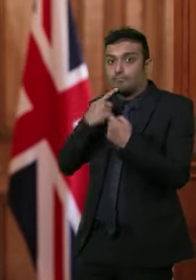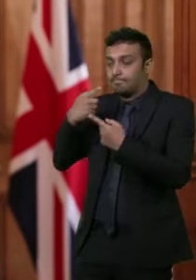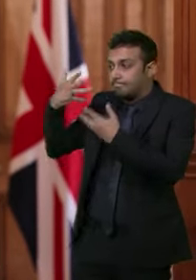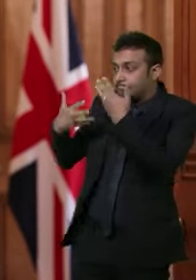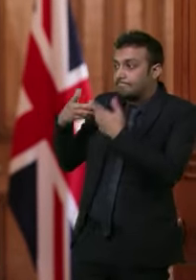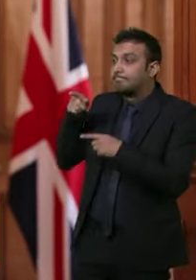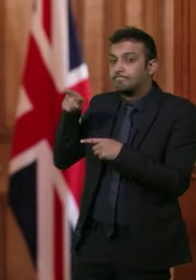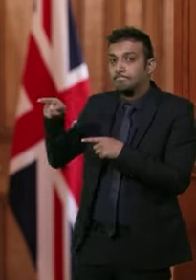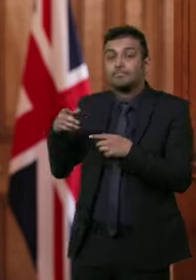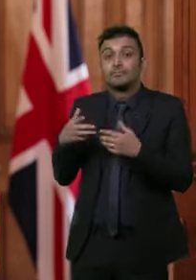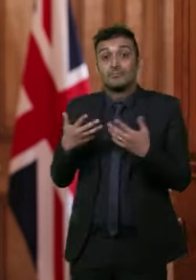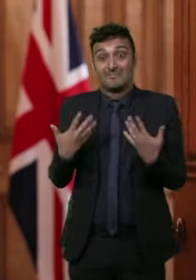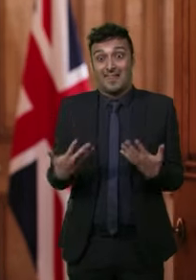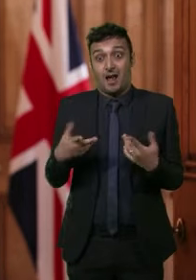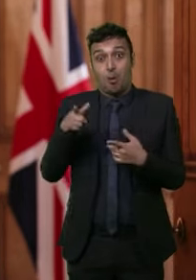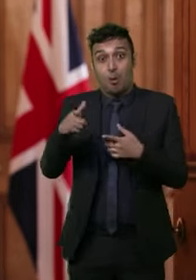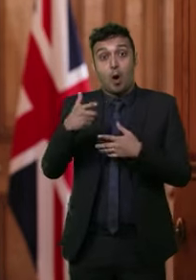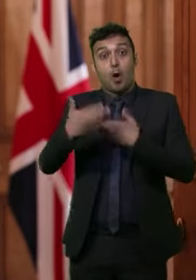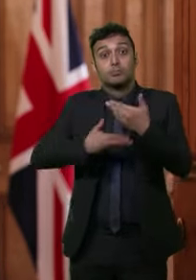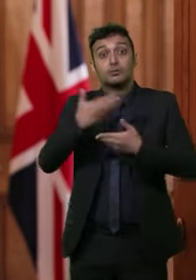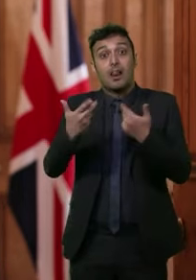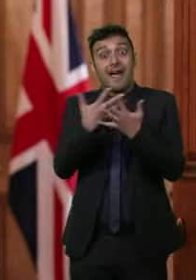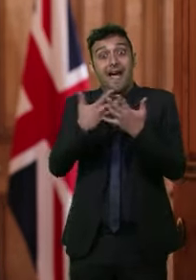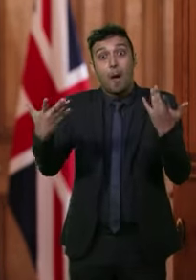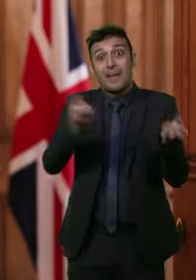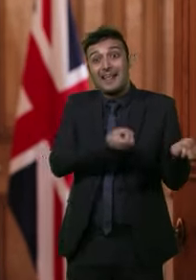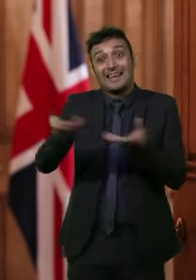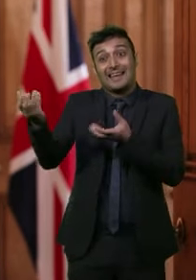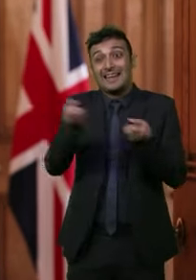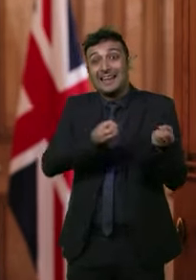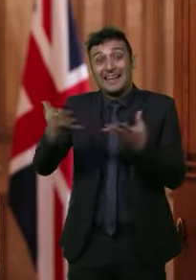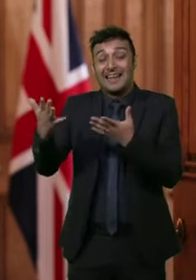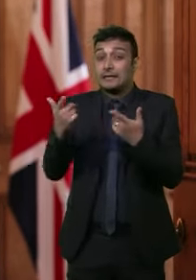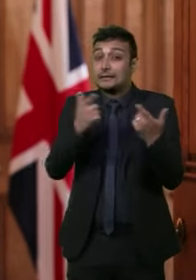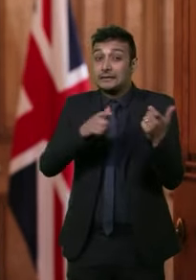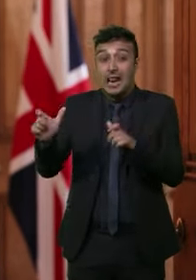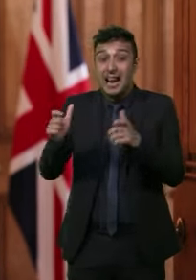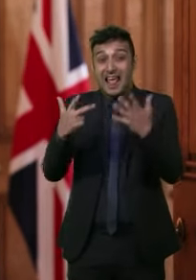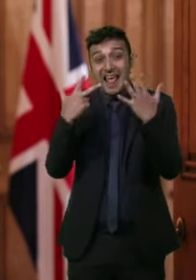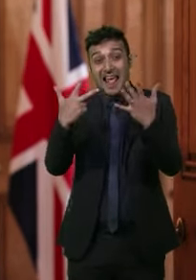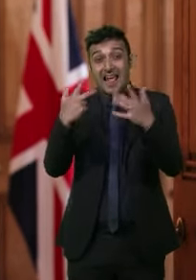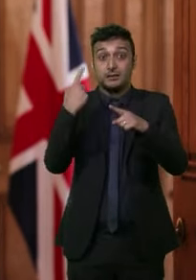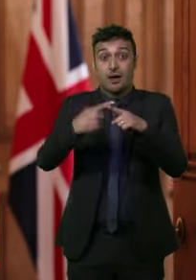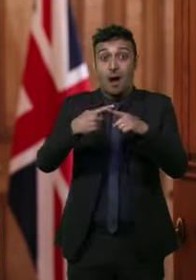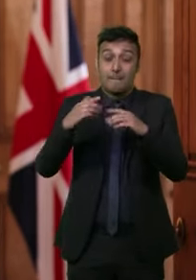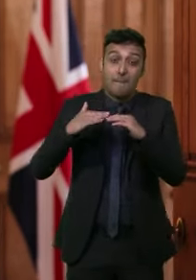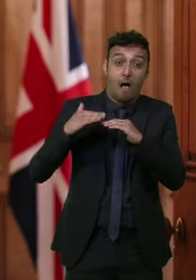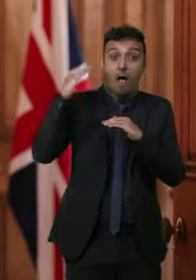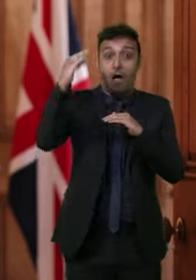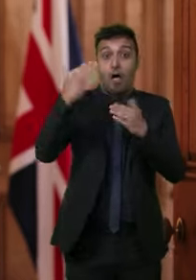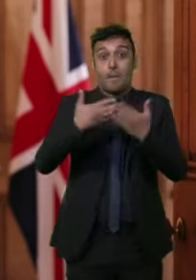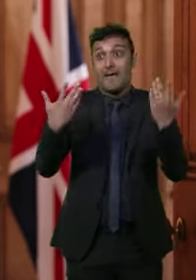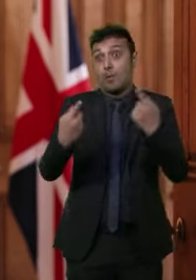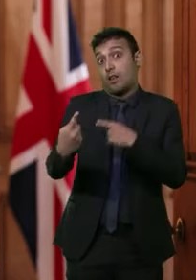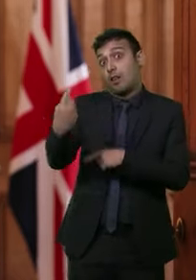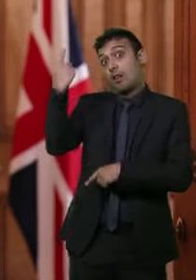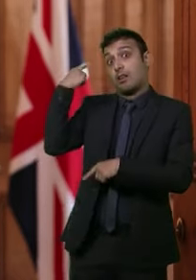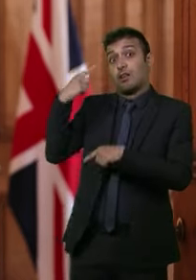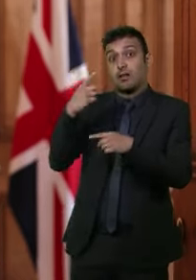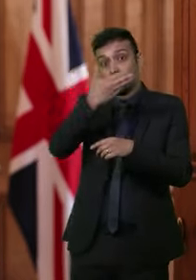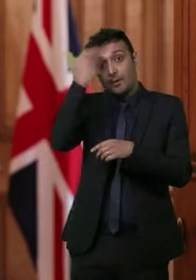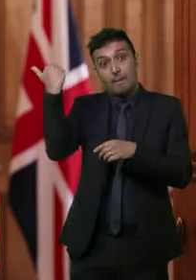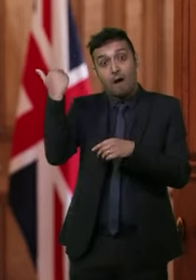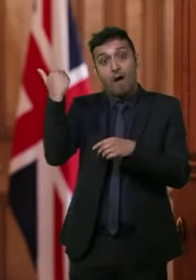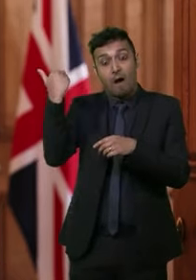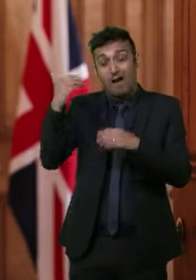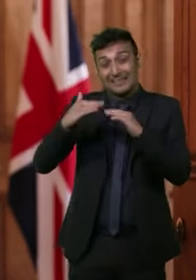hospital con un hobbit cada día todavía alrededor de ocho veces más alto que los mínimos del verano pasado es más vital que nunca